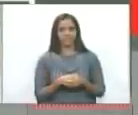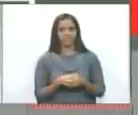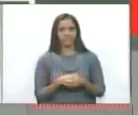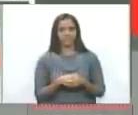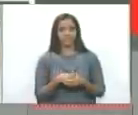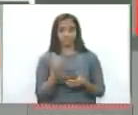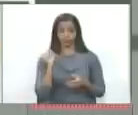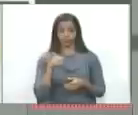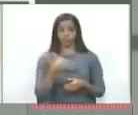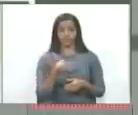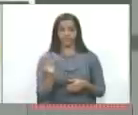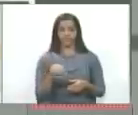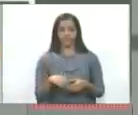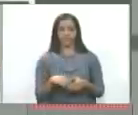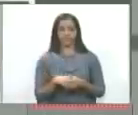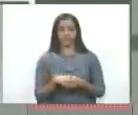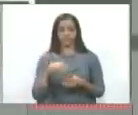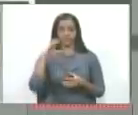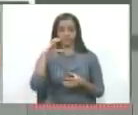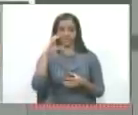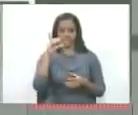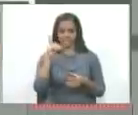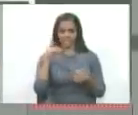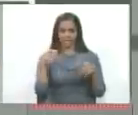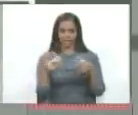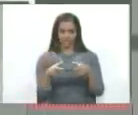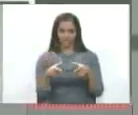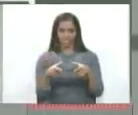Correcto. CD. Un CD.